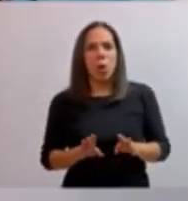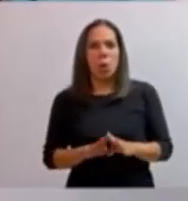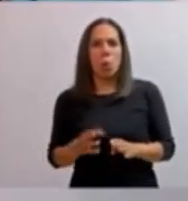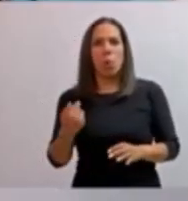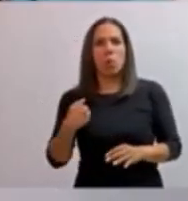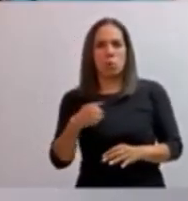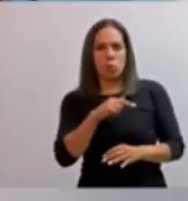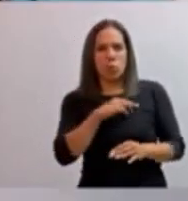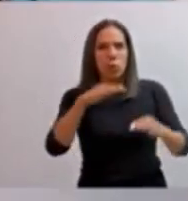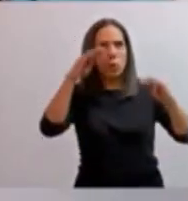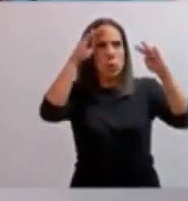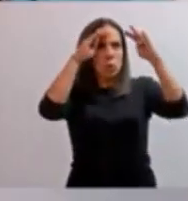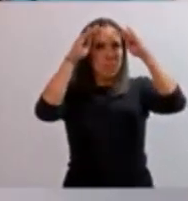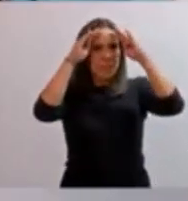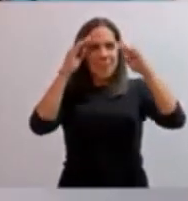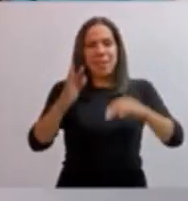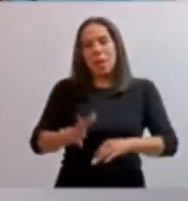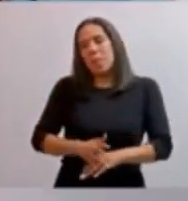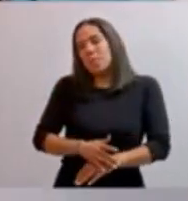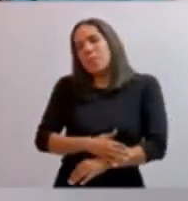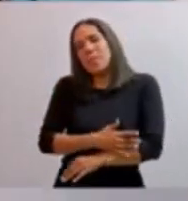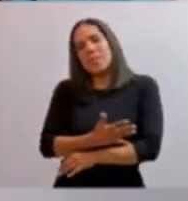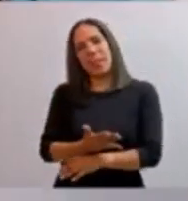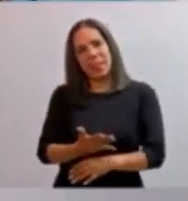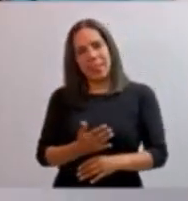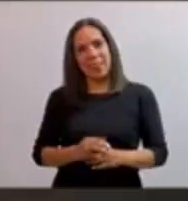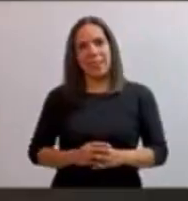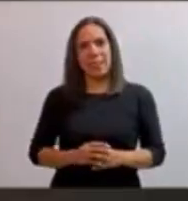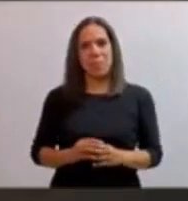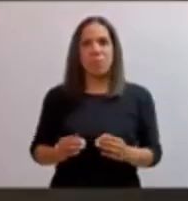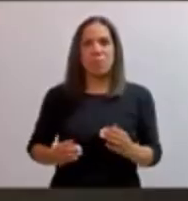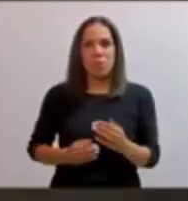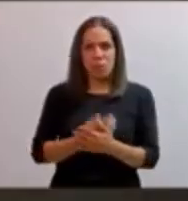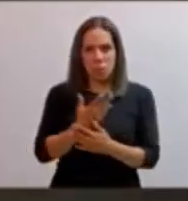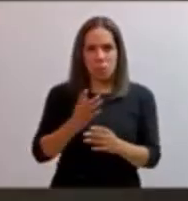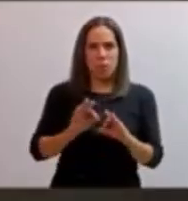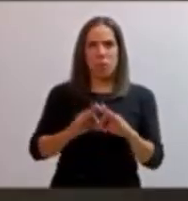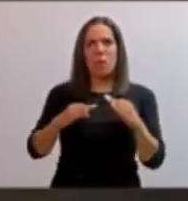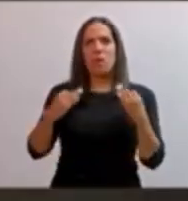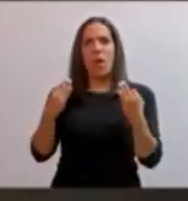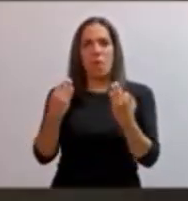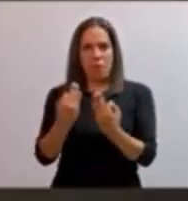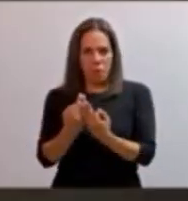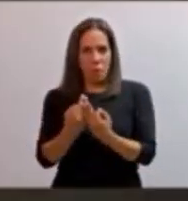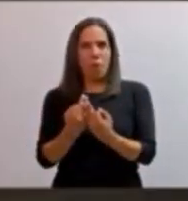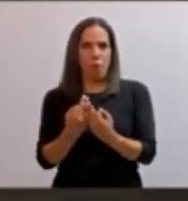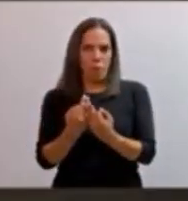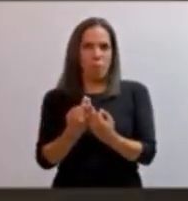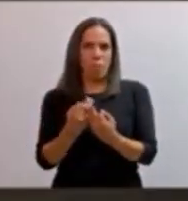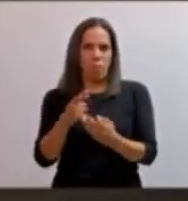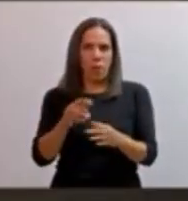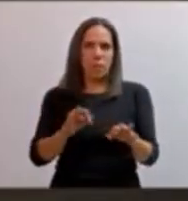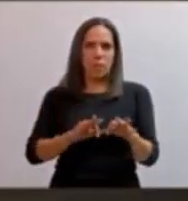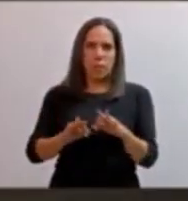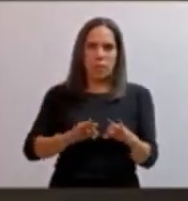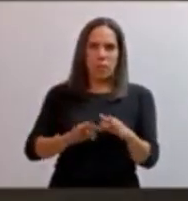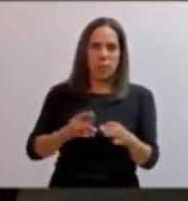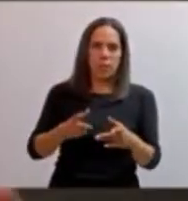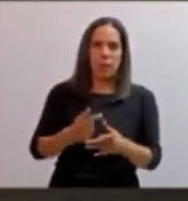esta sensibilidad hacia reconocer el papel que tiene el